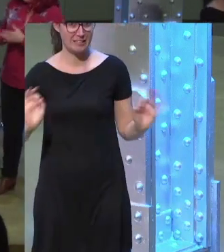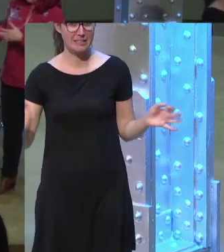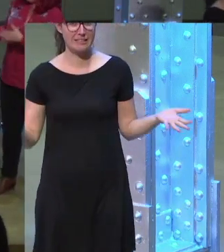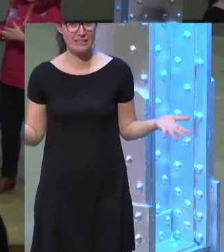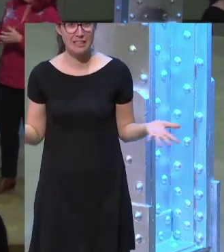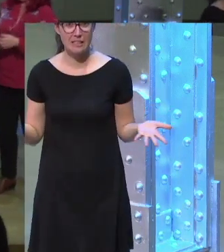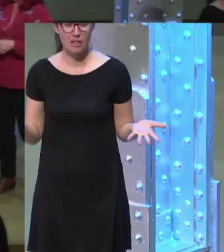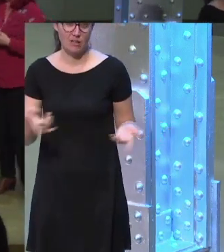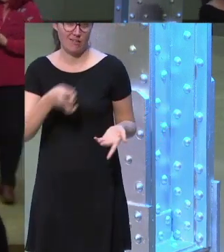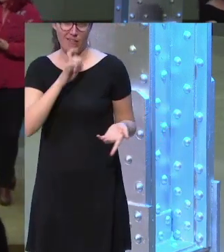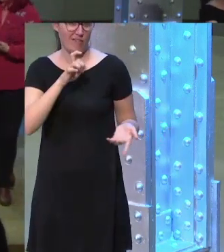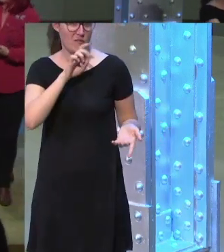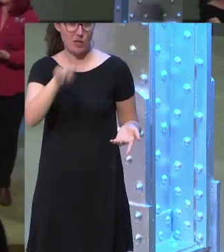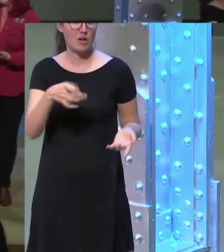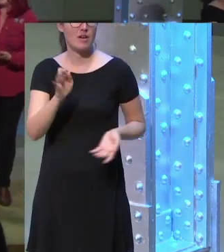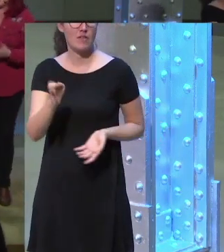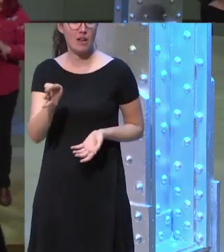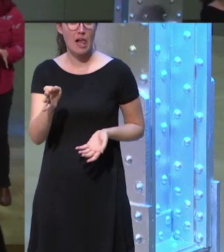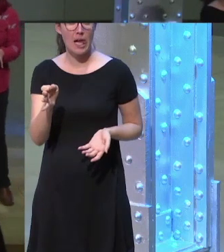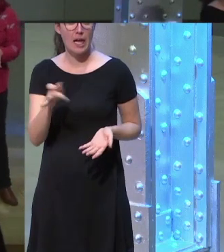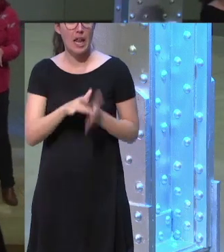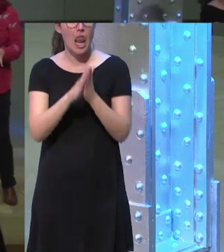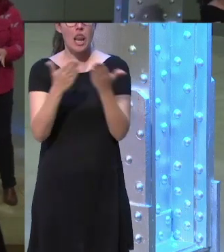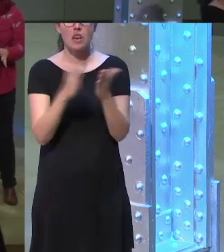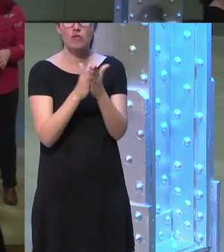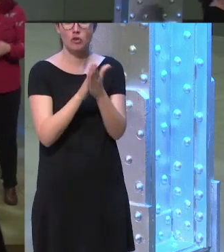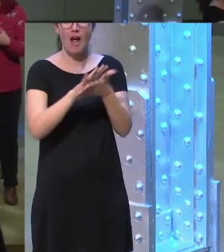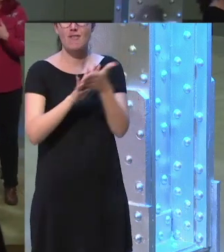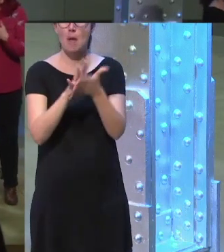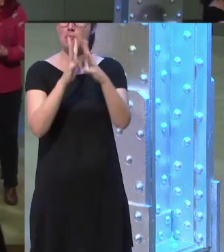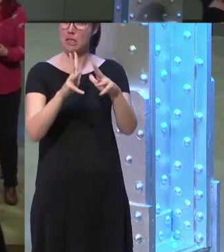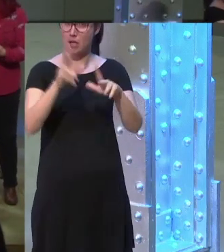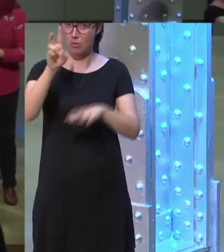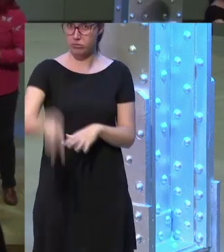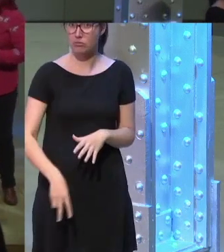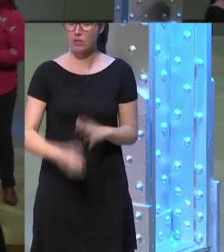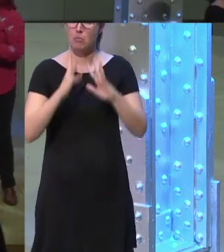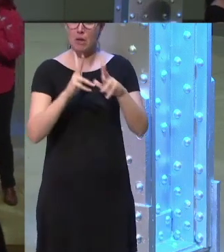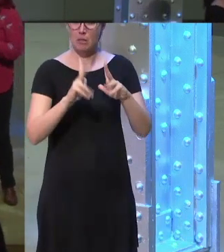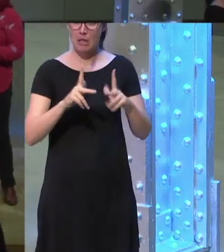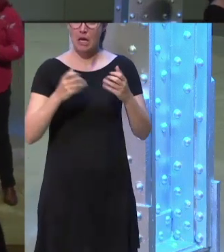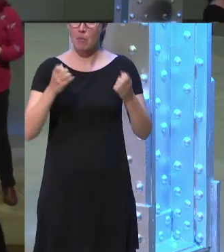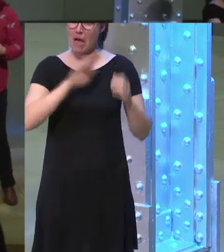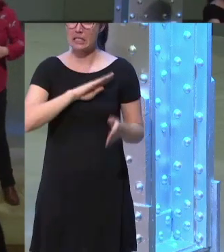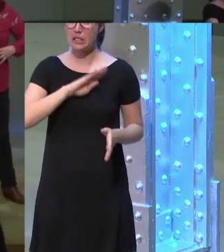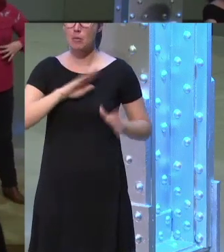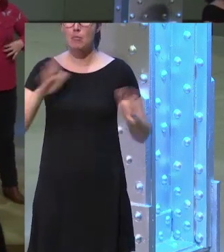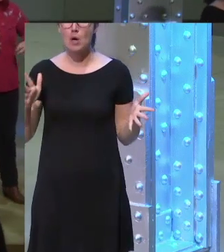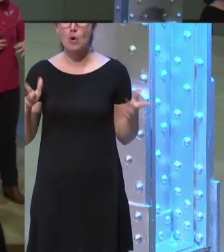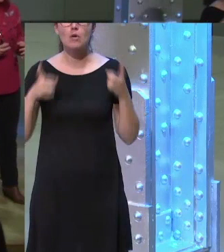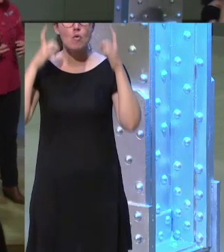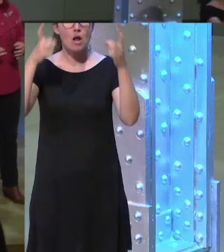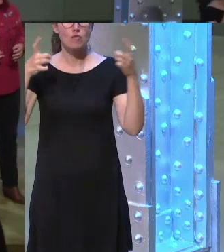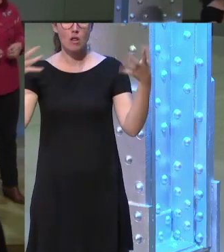no es tan difícil. O sea, sí que es verdad que que el libro es de matemáticas, son muchas matemáticas, pero que hemos hecho un esfuerzo